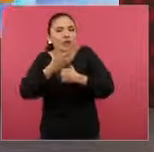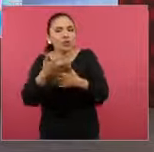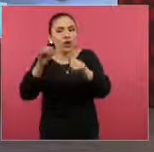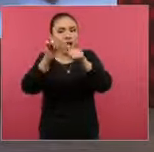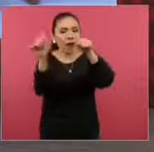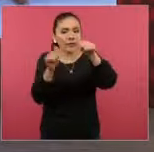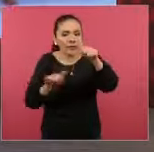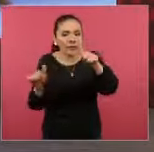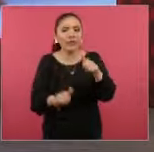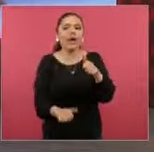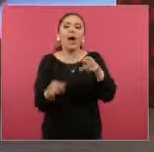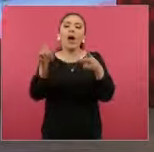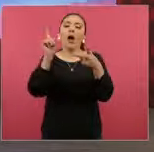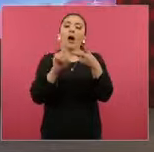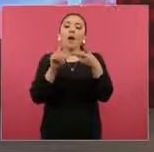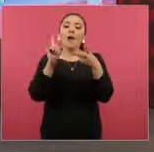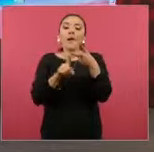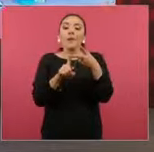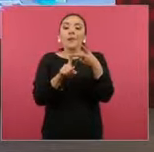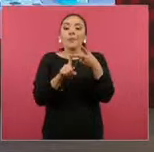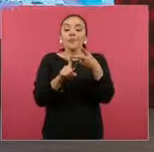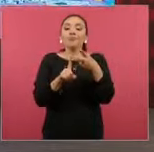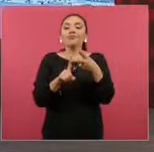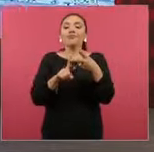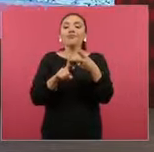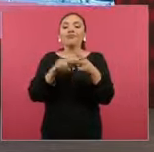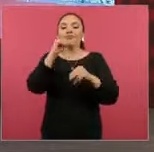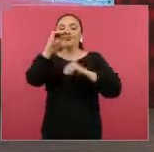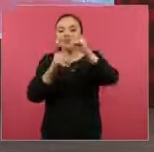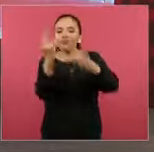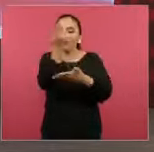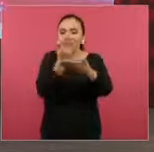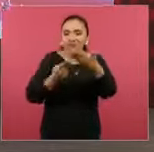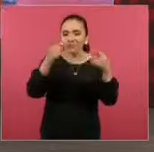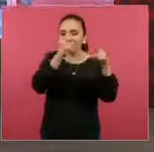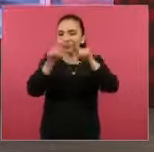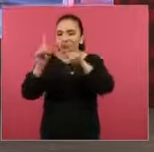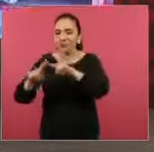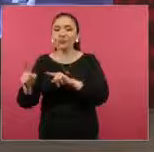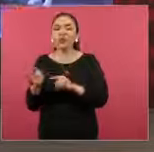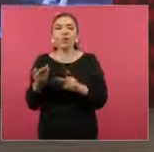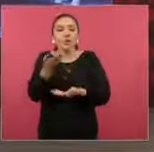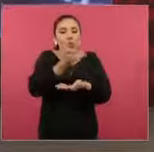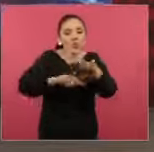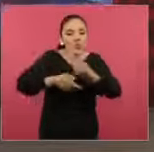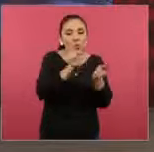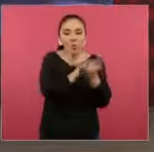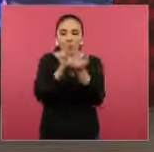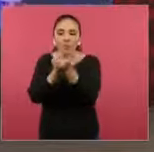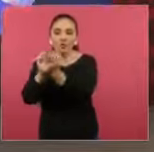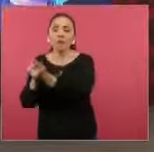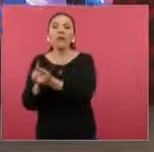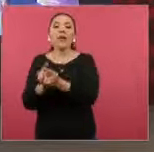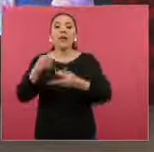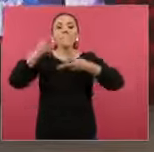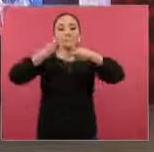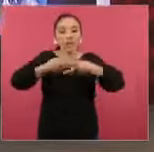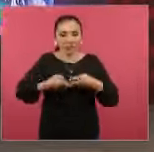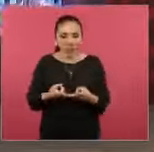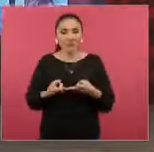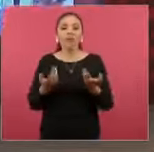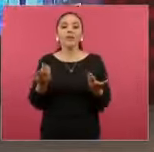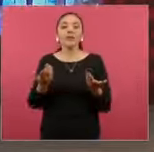el desarrollo también de la cuestión plástica, la convivencia, el desarrollo de las matemáticas, que aquí lo podemos ver los